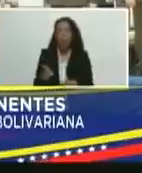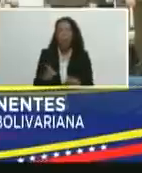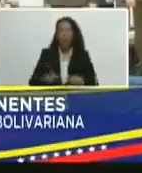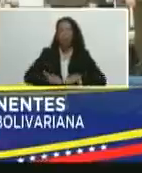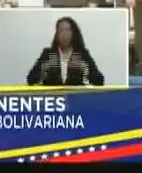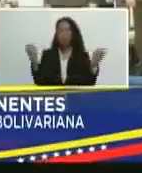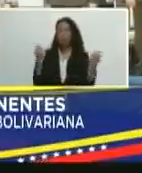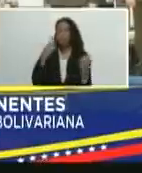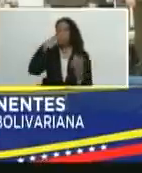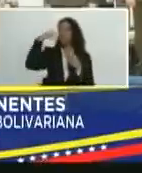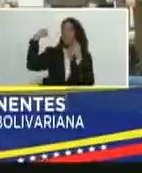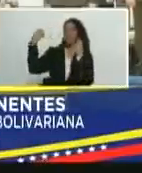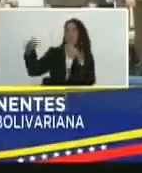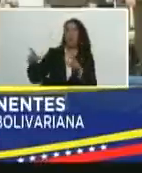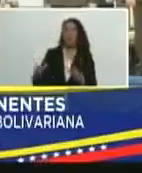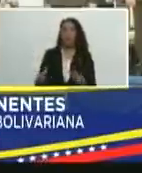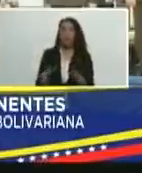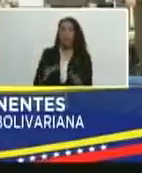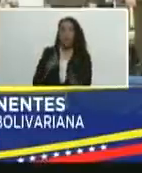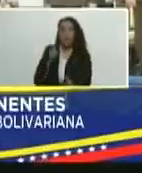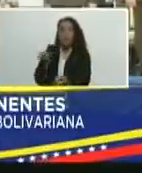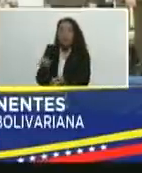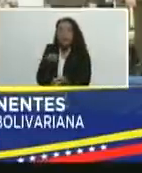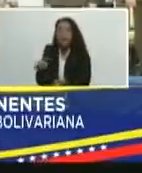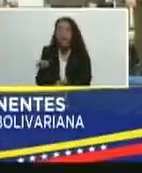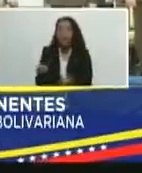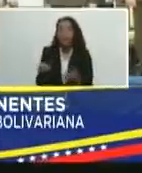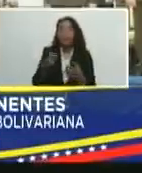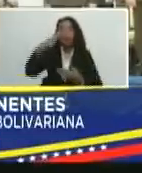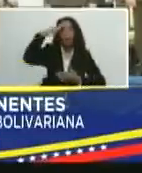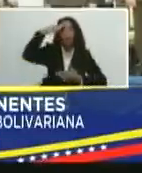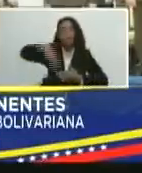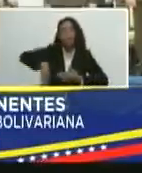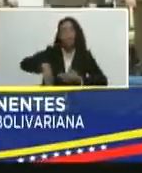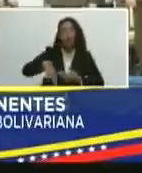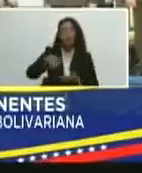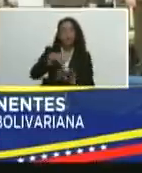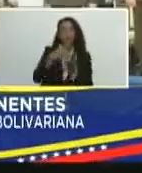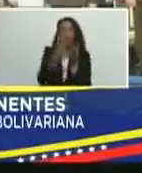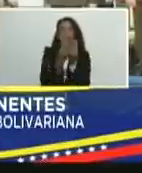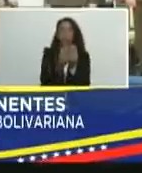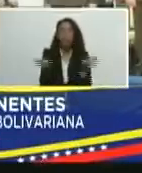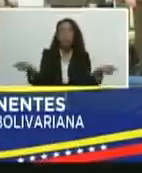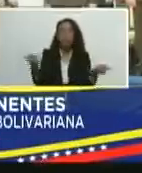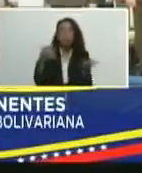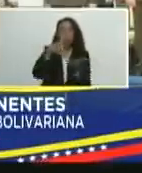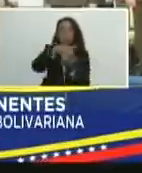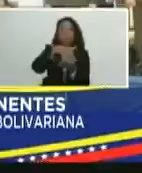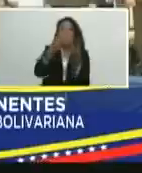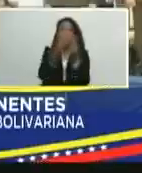intolerancia, del ataque a la Fuerza Armada Nacional Bolivariana,